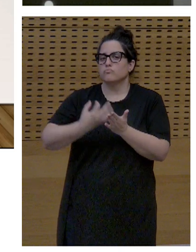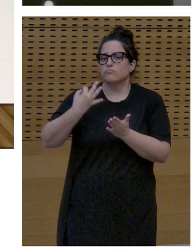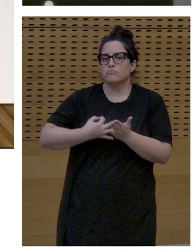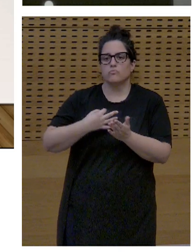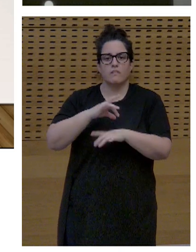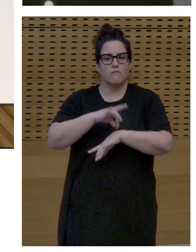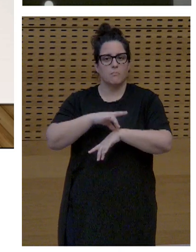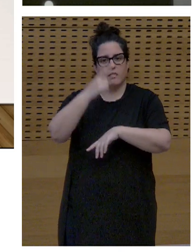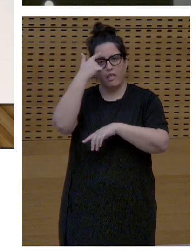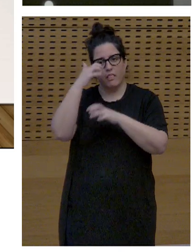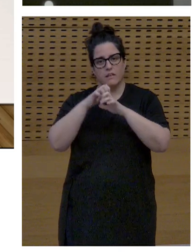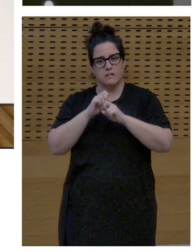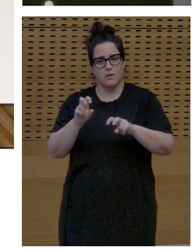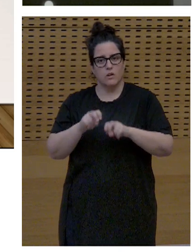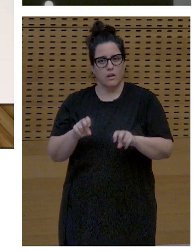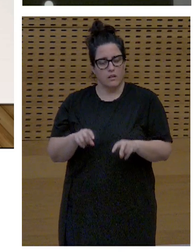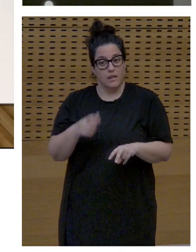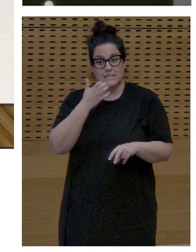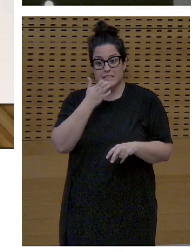neurodegenerativas se enlentece,